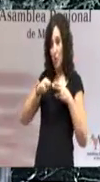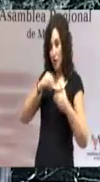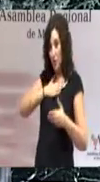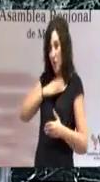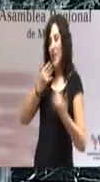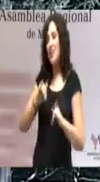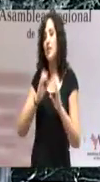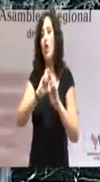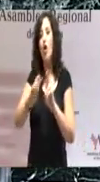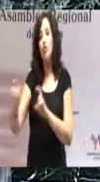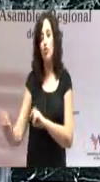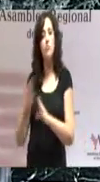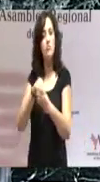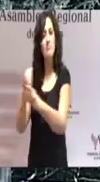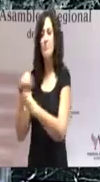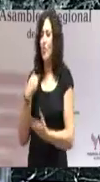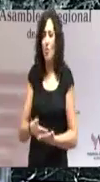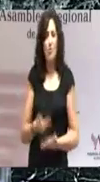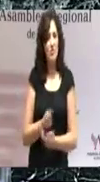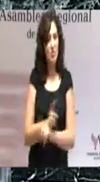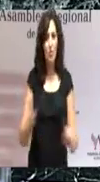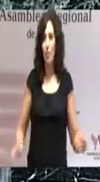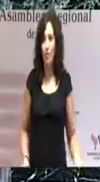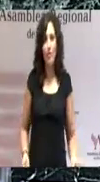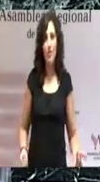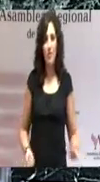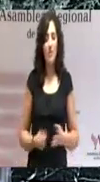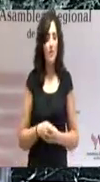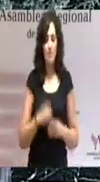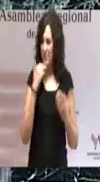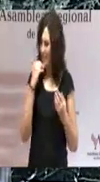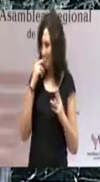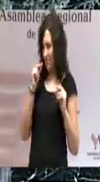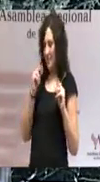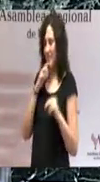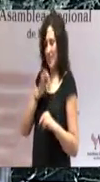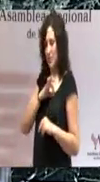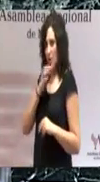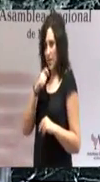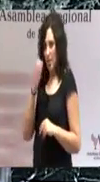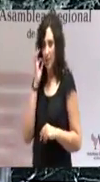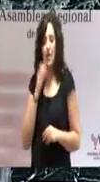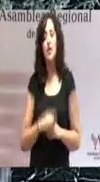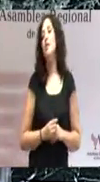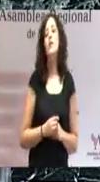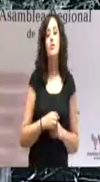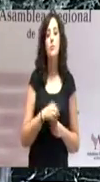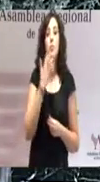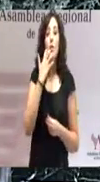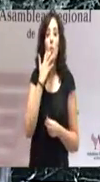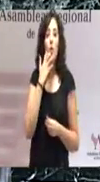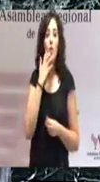¿eh? Y lo he demostrado. Mire, y concluyo, señora presidenta. No se puede